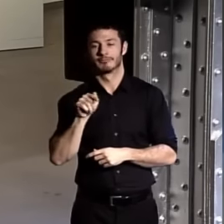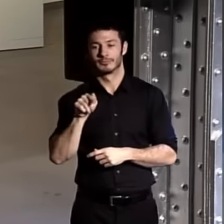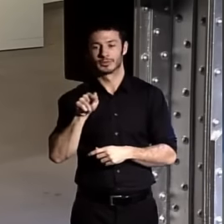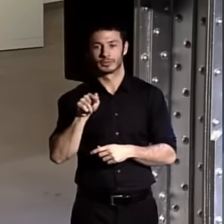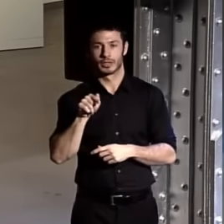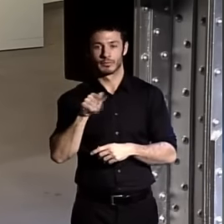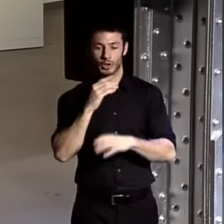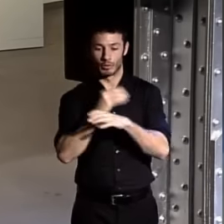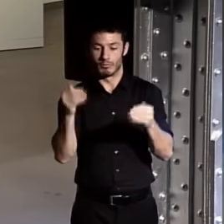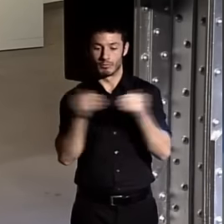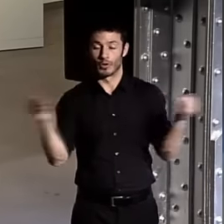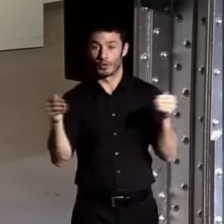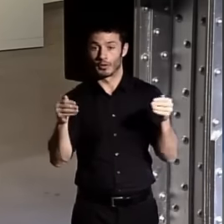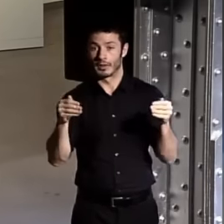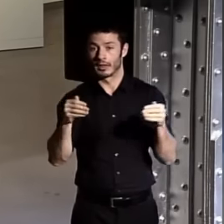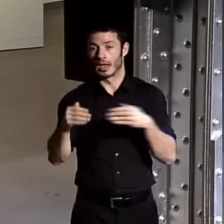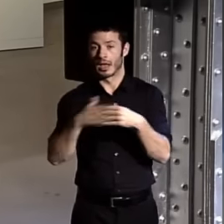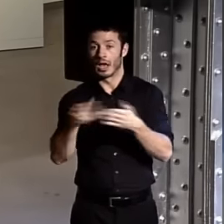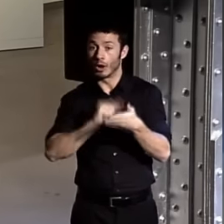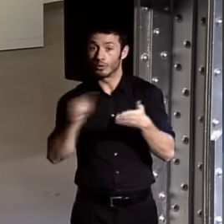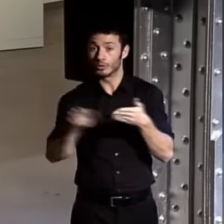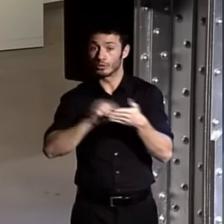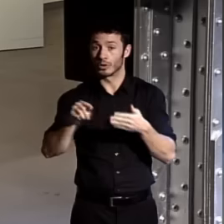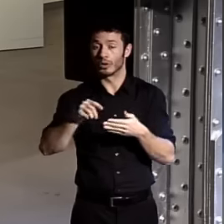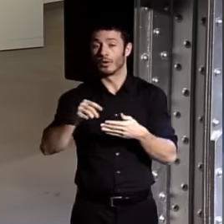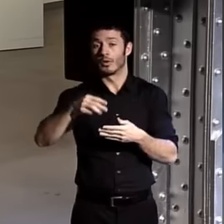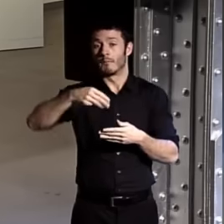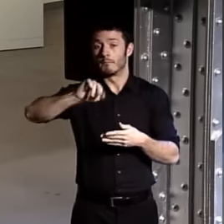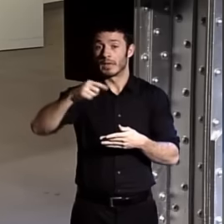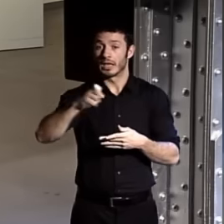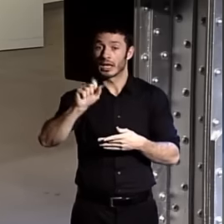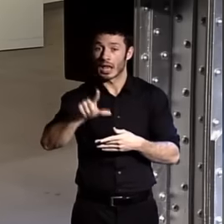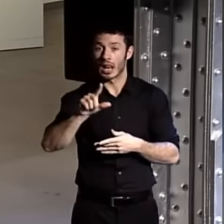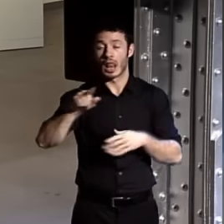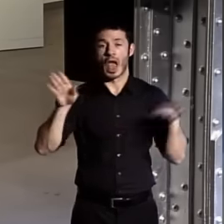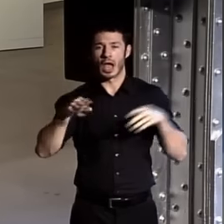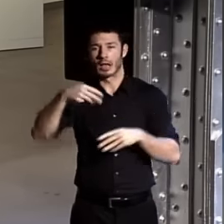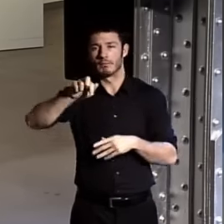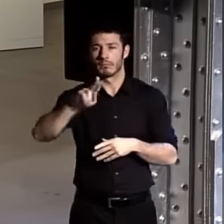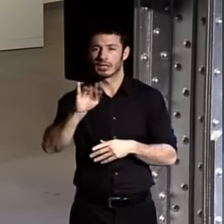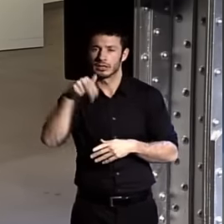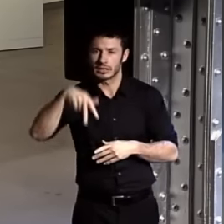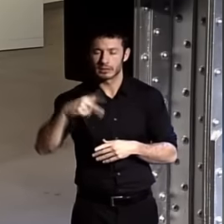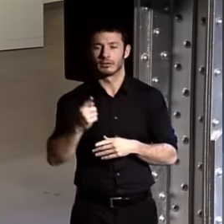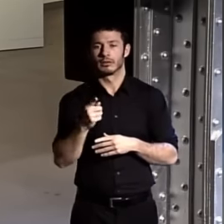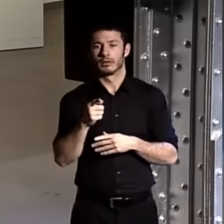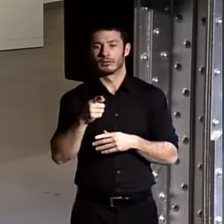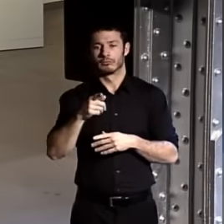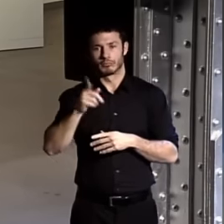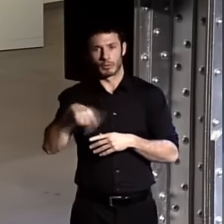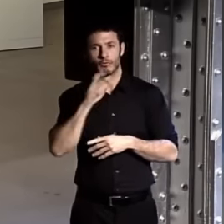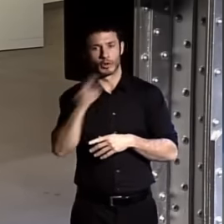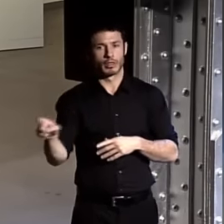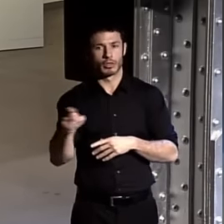el cómic de Miguel Ángel Martín la fundación telefónica es pionera en esta exposición y creo que esto va a ir a más a lo largo de los años no doy como